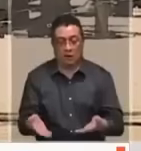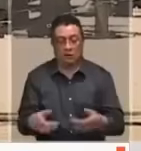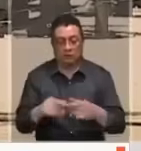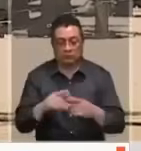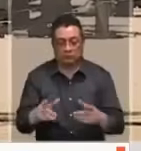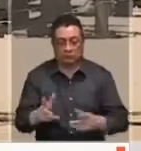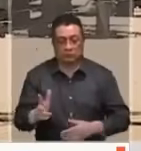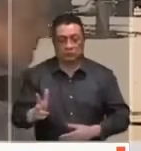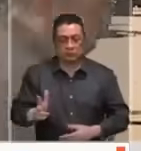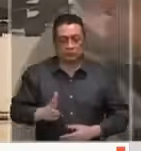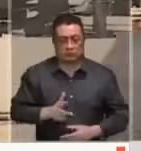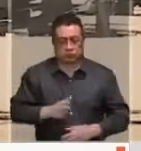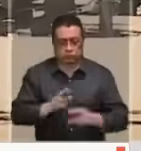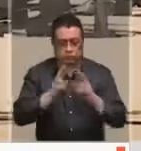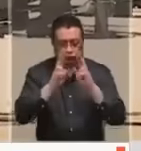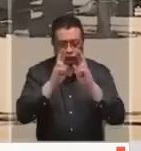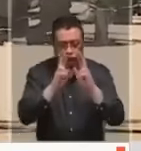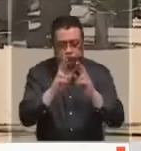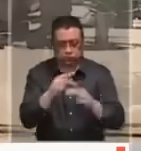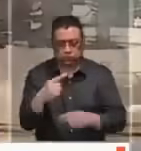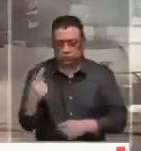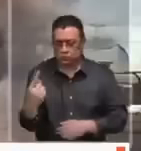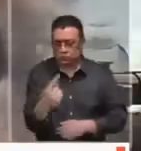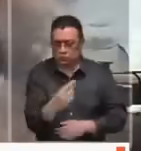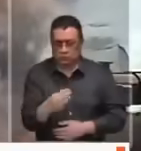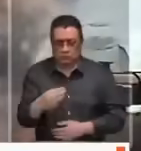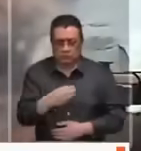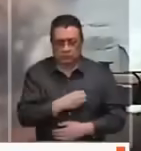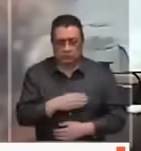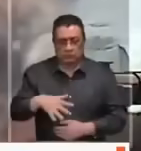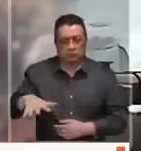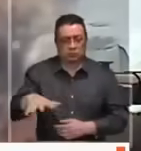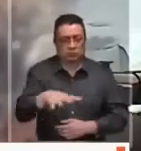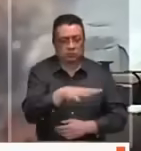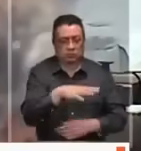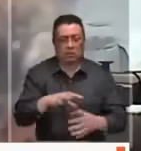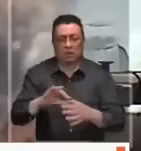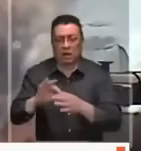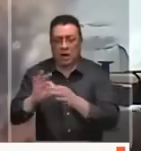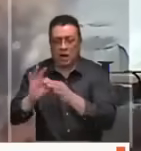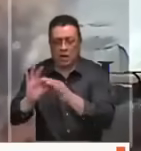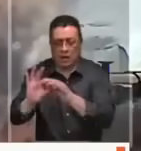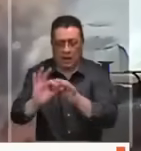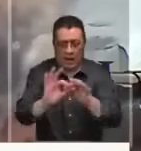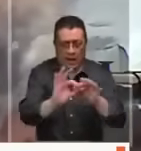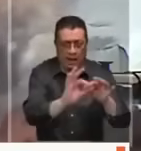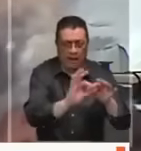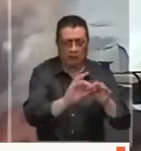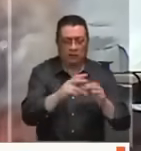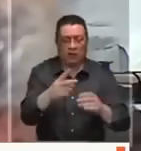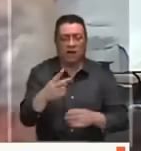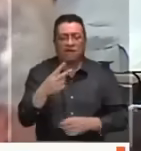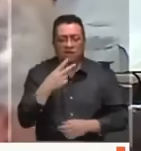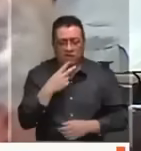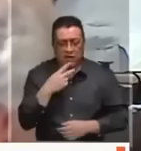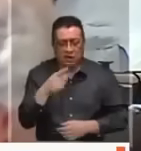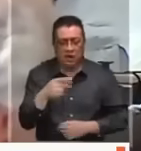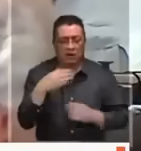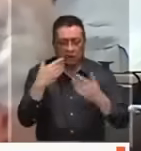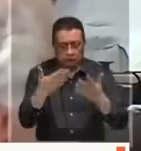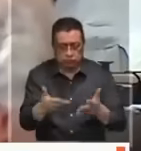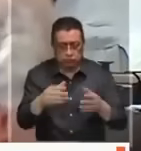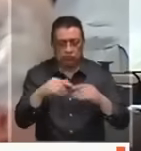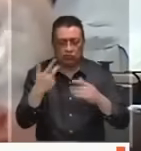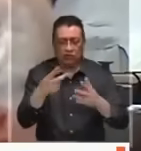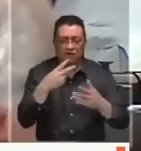solemne, en recogimiento, agradecemos por la vida y el legado de